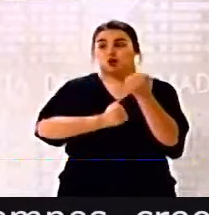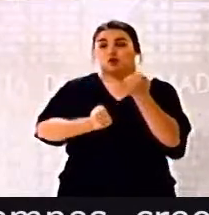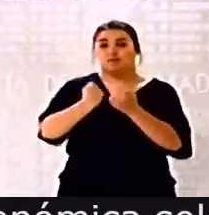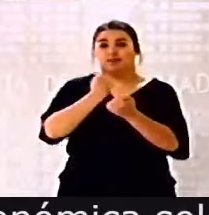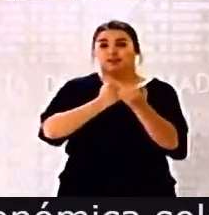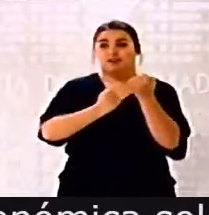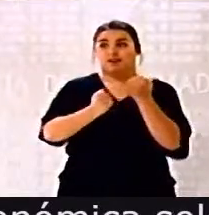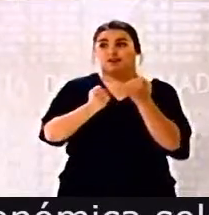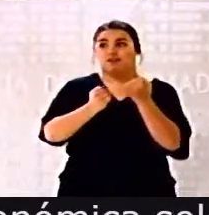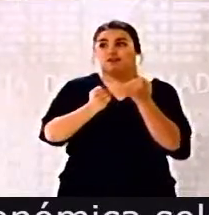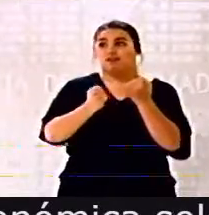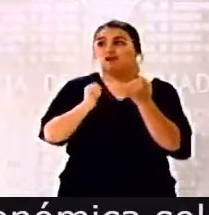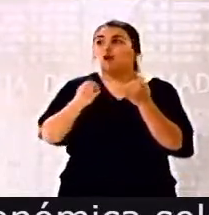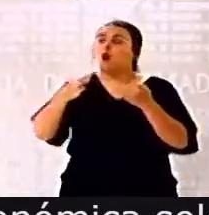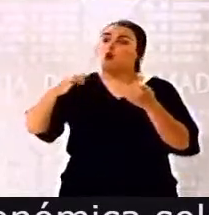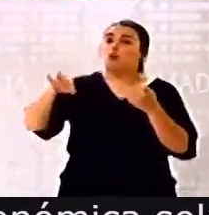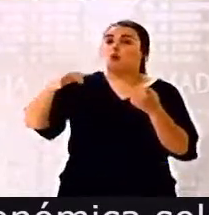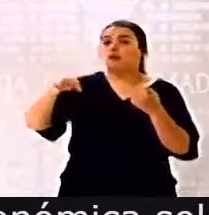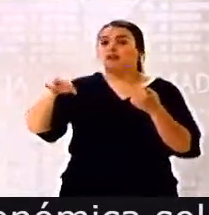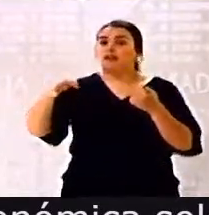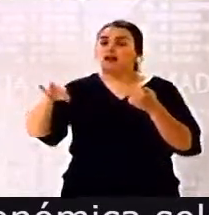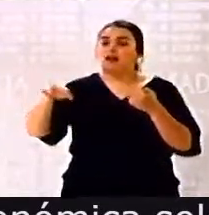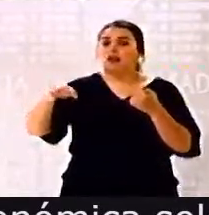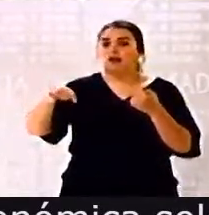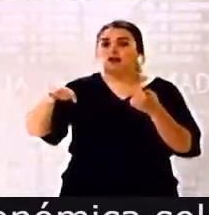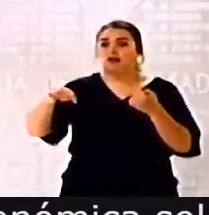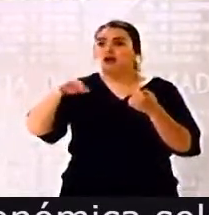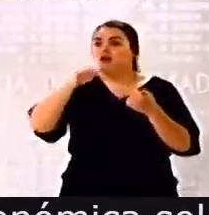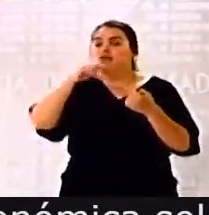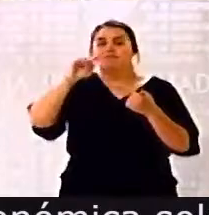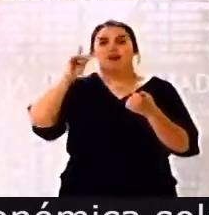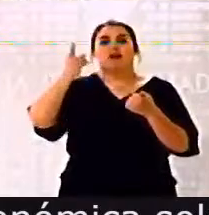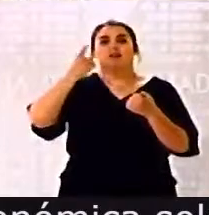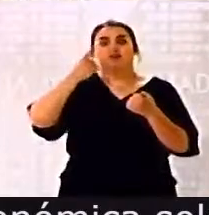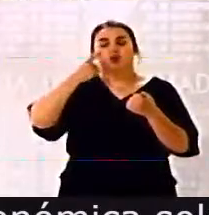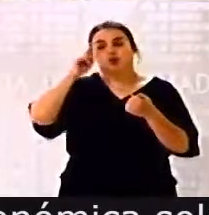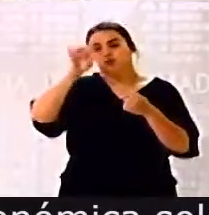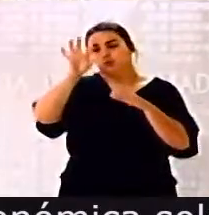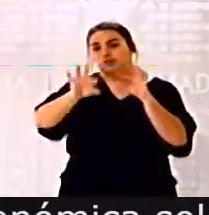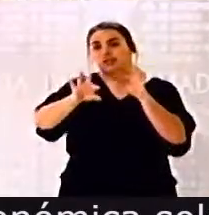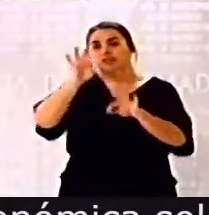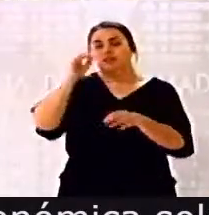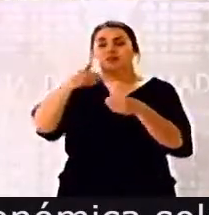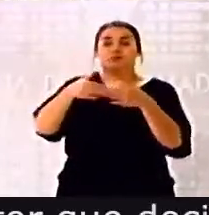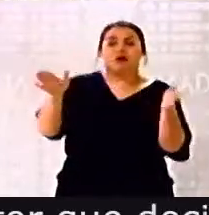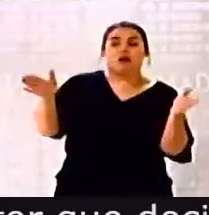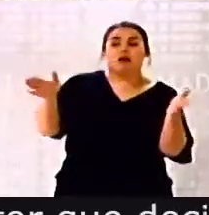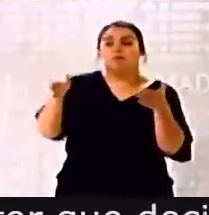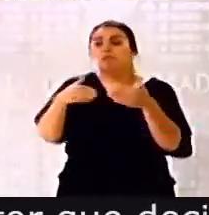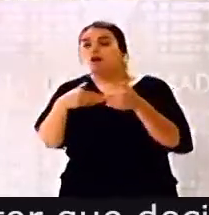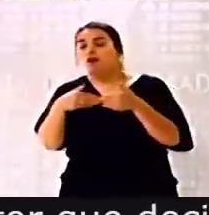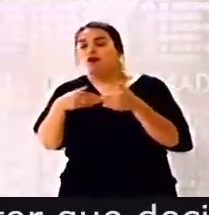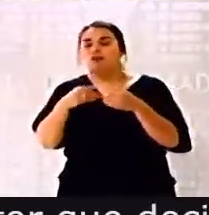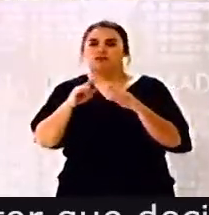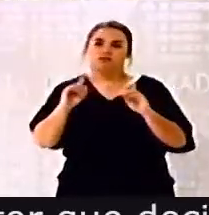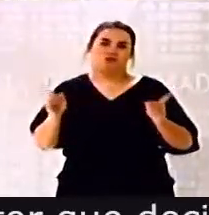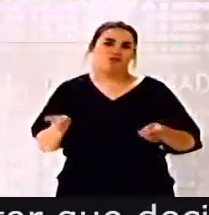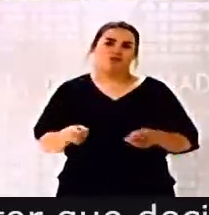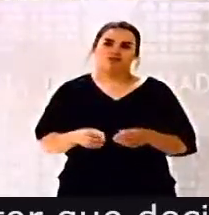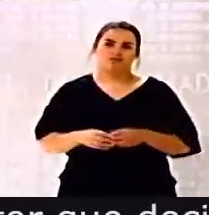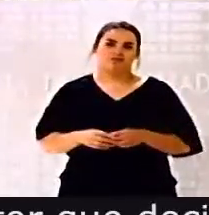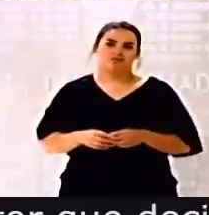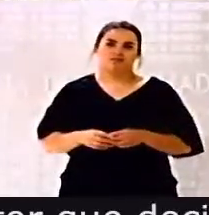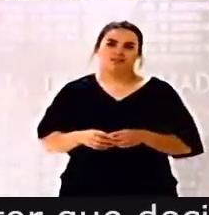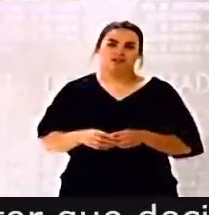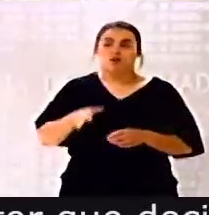solo no puede ser el factor que decida abrir o no abrir la piscina. Porque